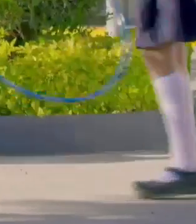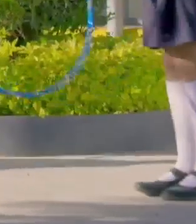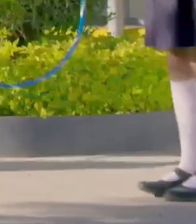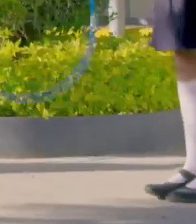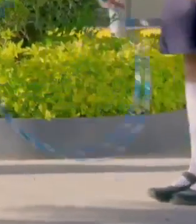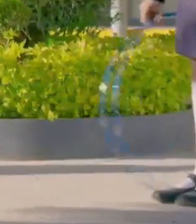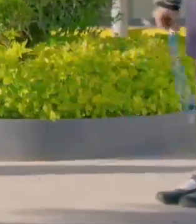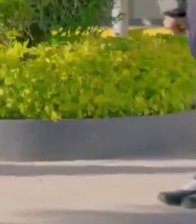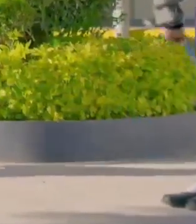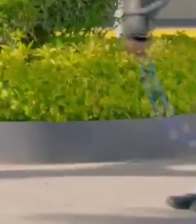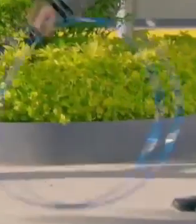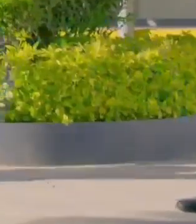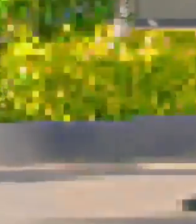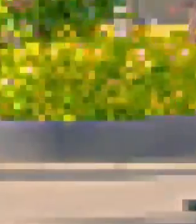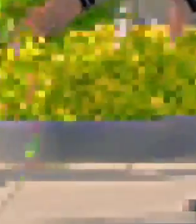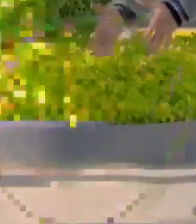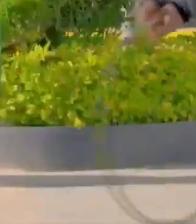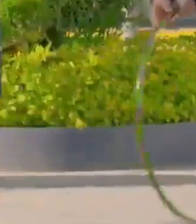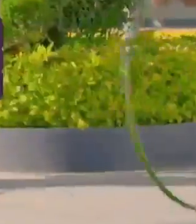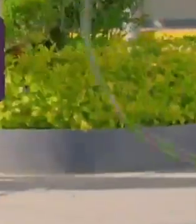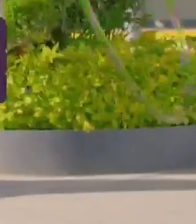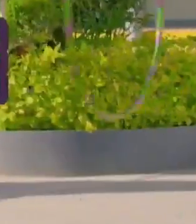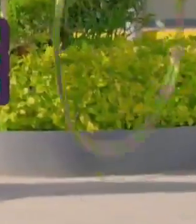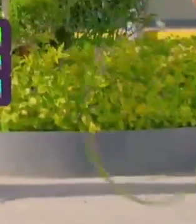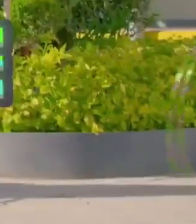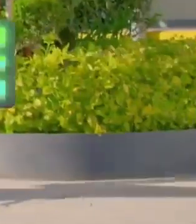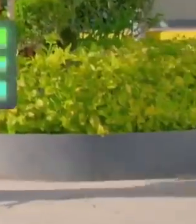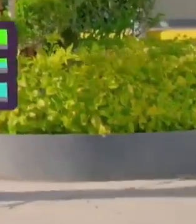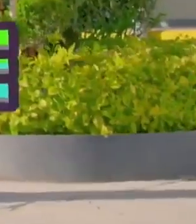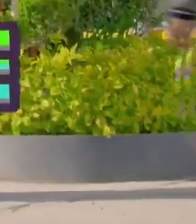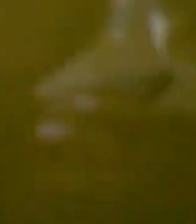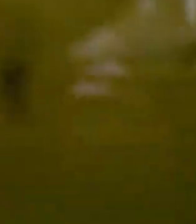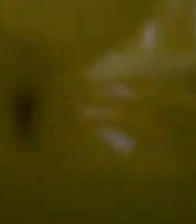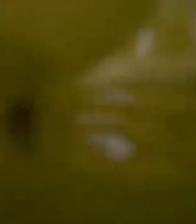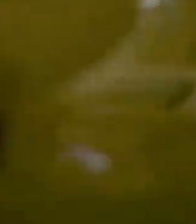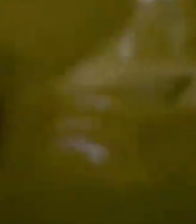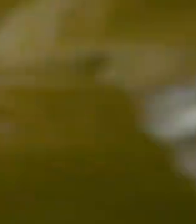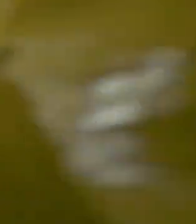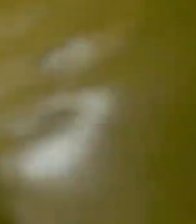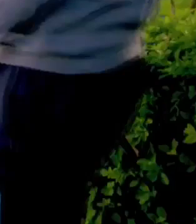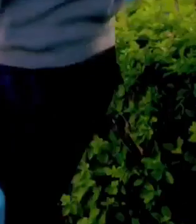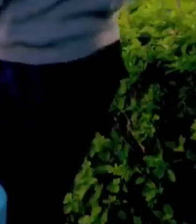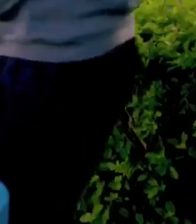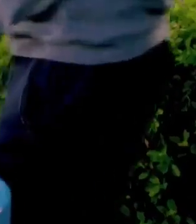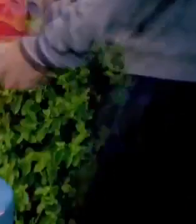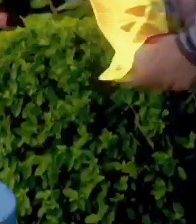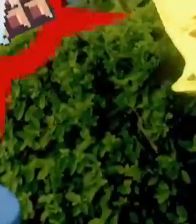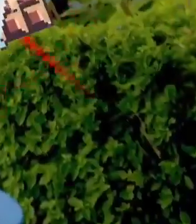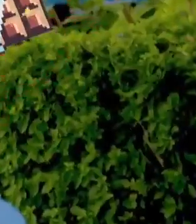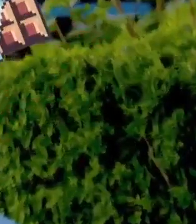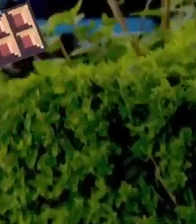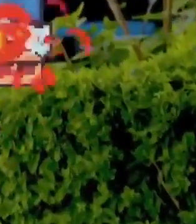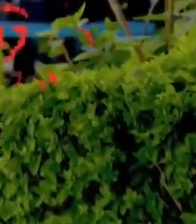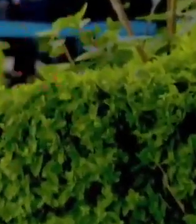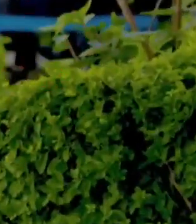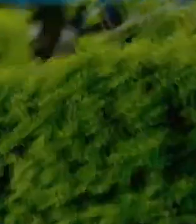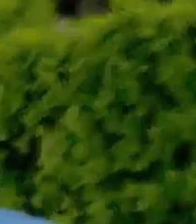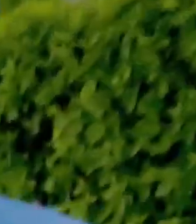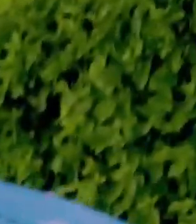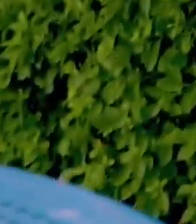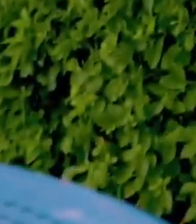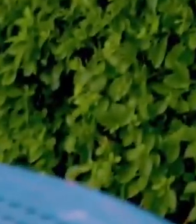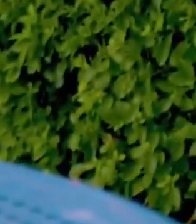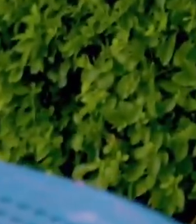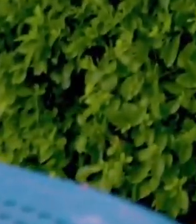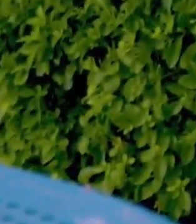En México, todas las niñas y niños tienen derecho a una vida saludable. A partir de marzo de 2025, en las escuelas